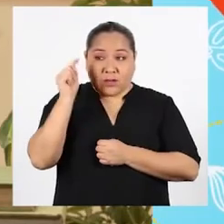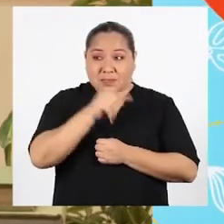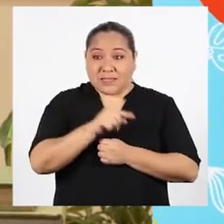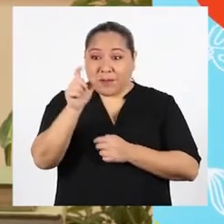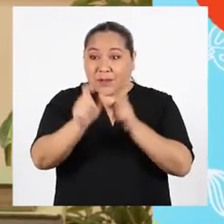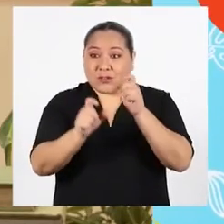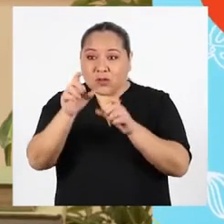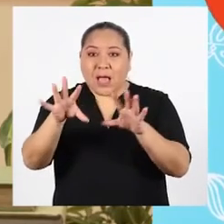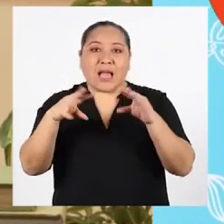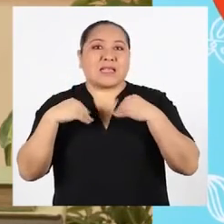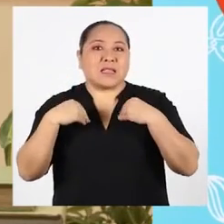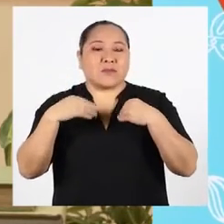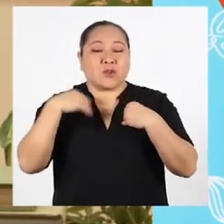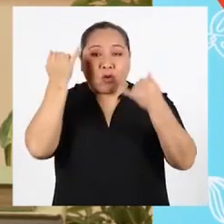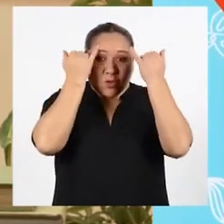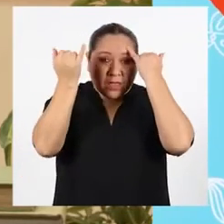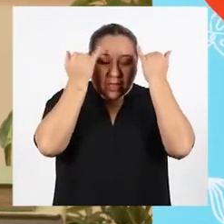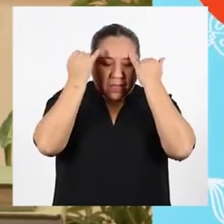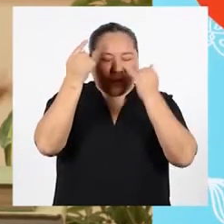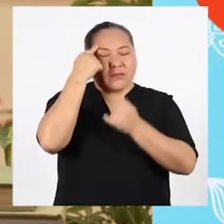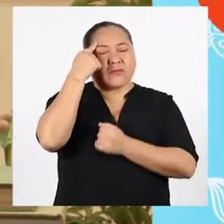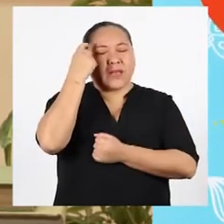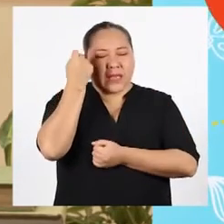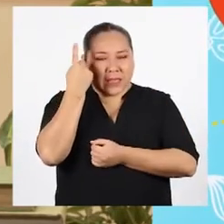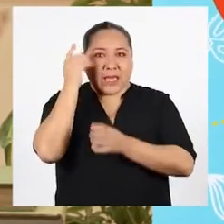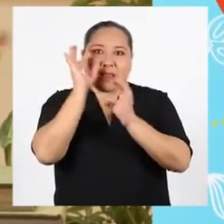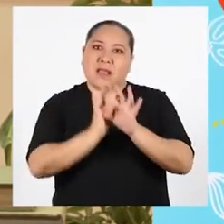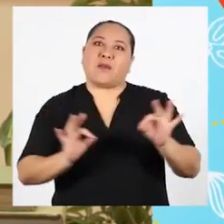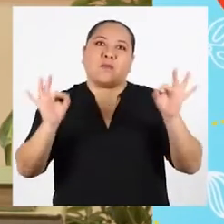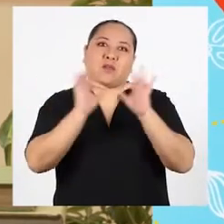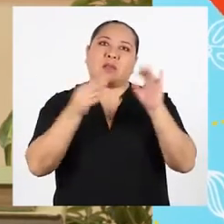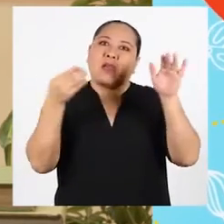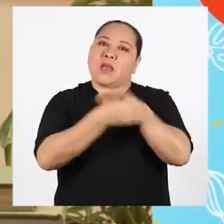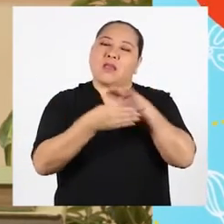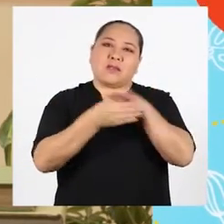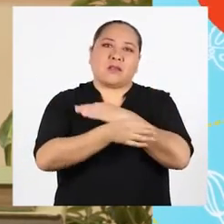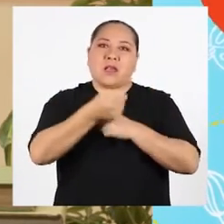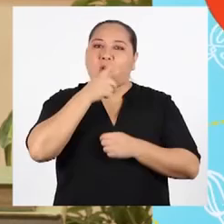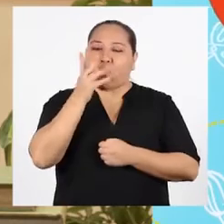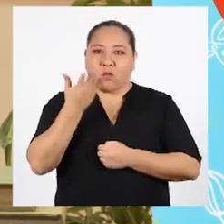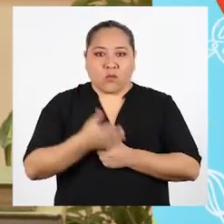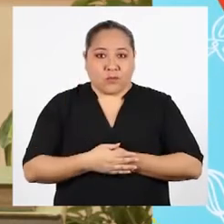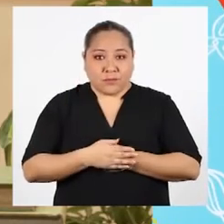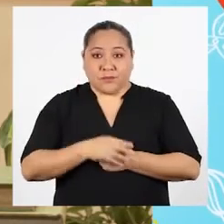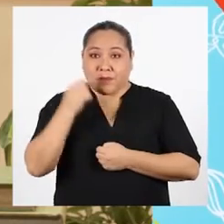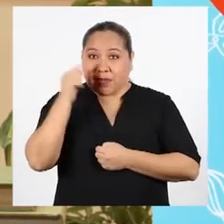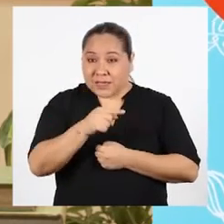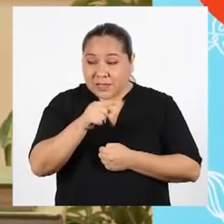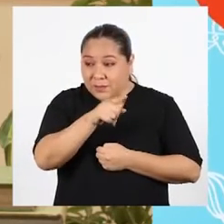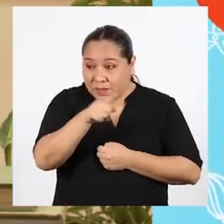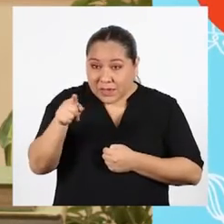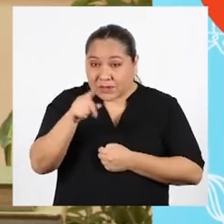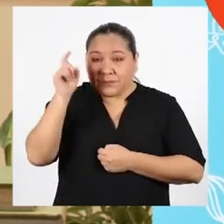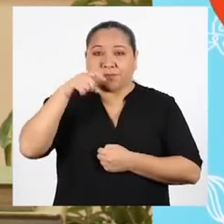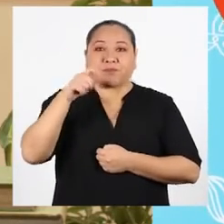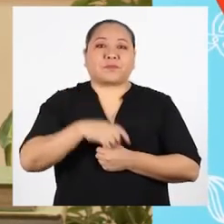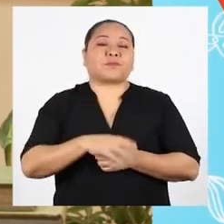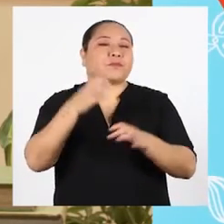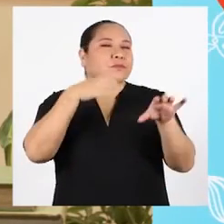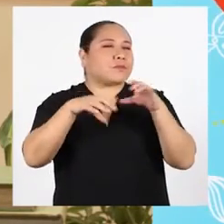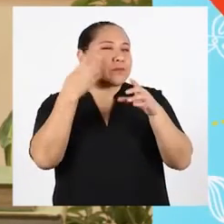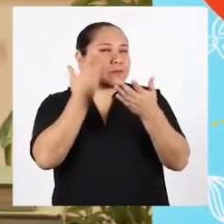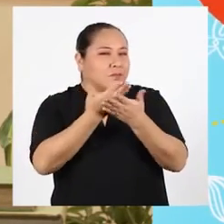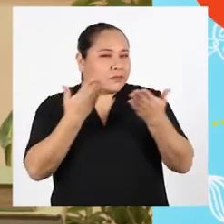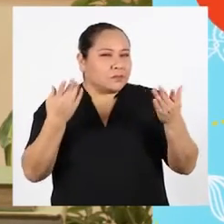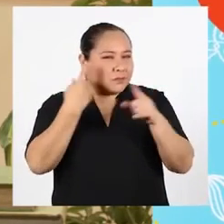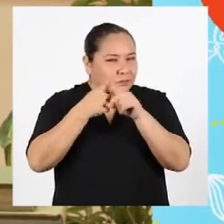tu público con propuestas para tomar conciencia de la importancia del acceso a agua y que para ello hay